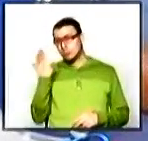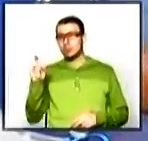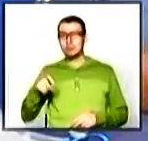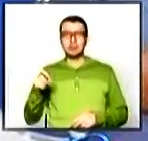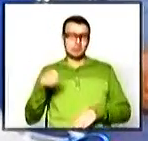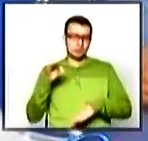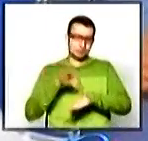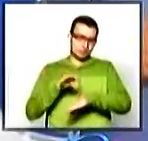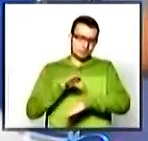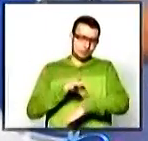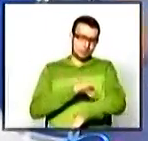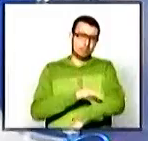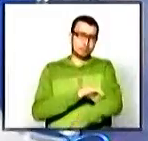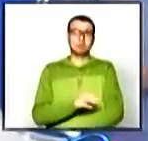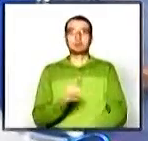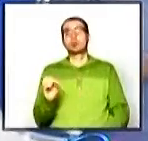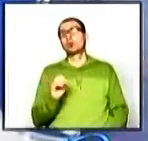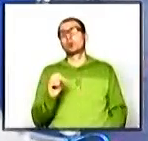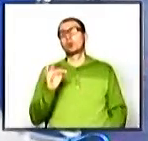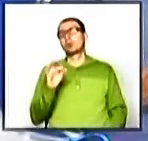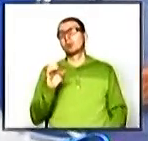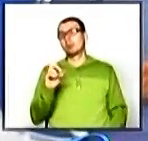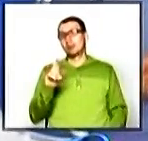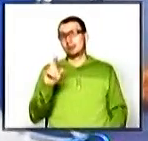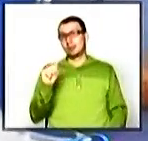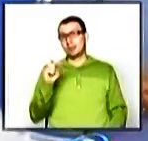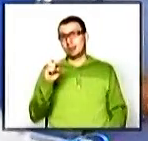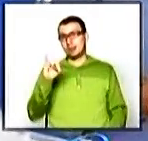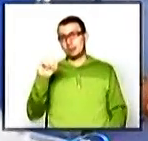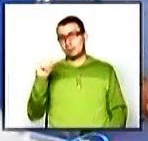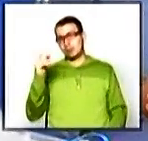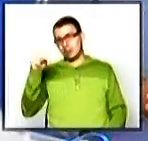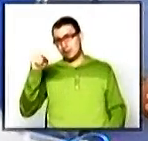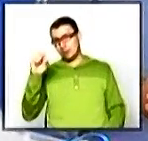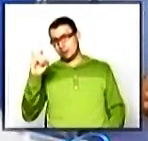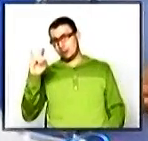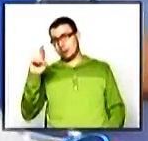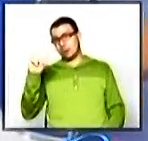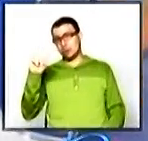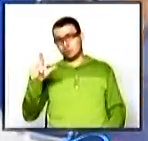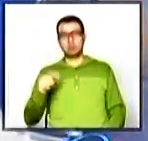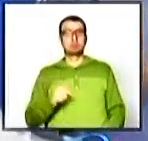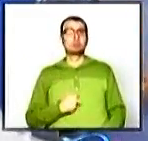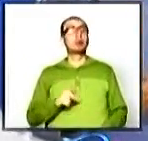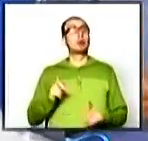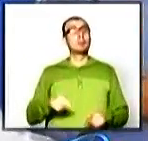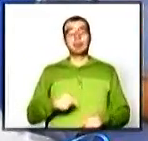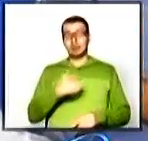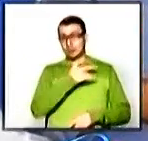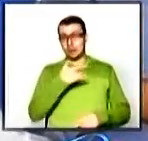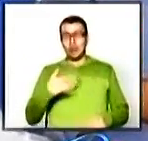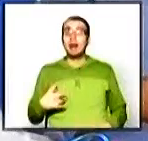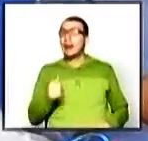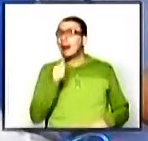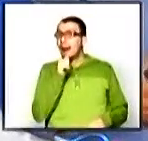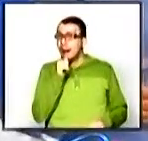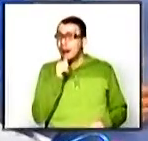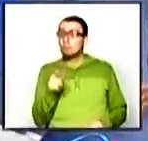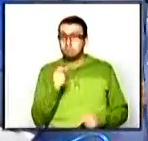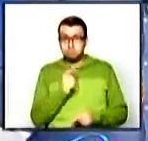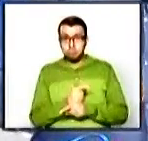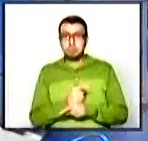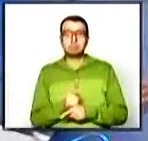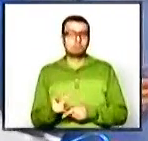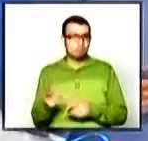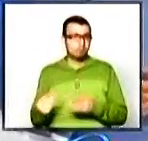terapia neural y otra serie de medicamentos se les hace, aún la hidroterapia, porque ya más adelante en otros programas vamos a